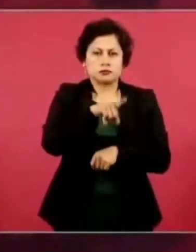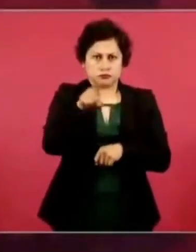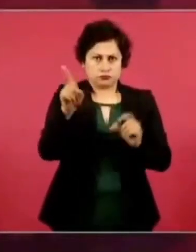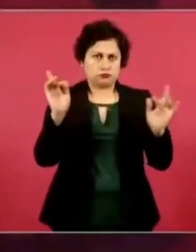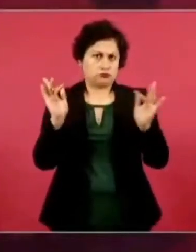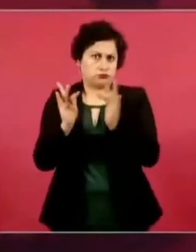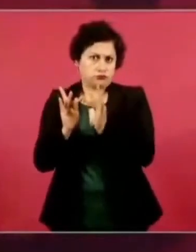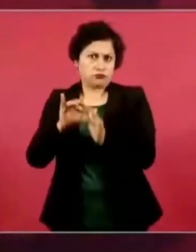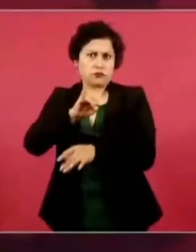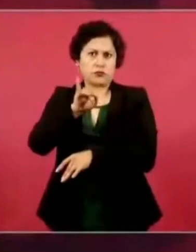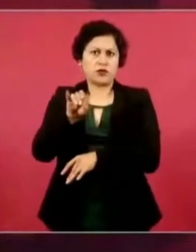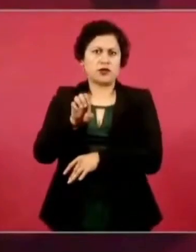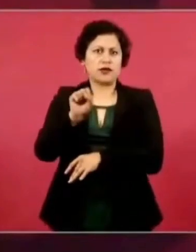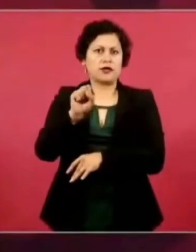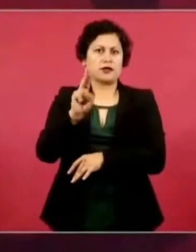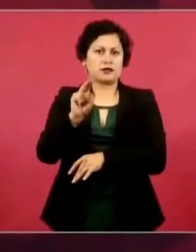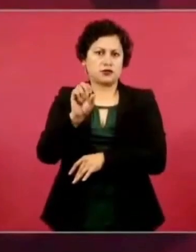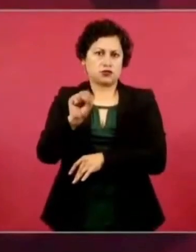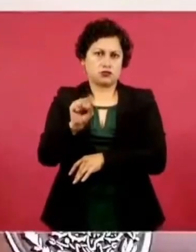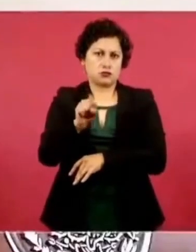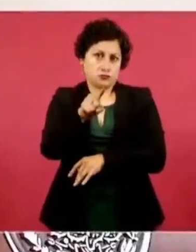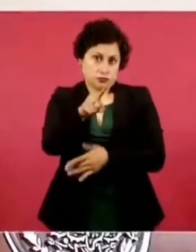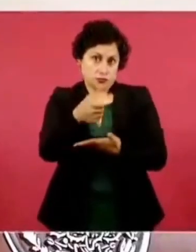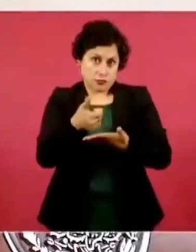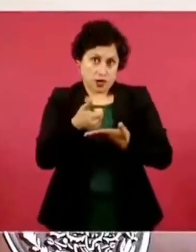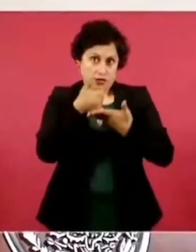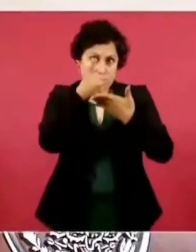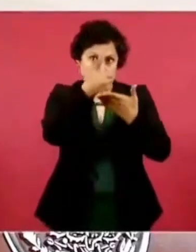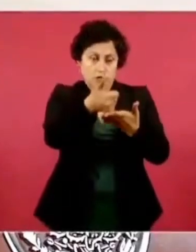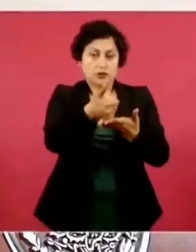que si tú nos ayudas para que